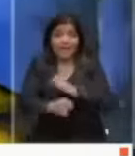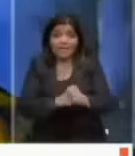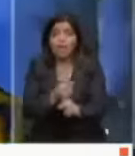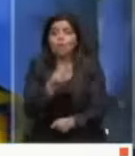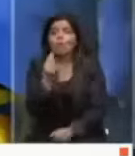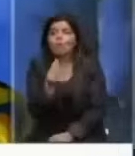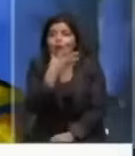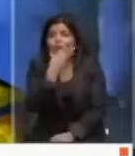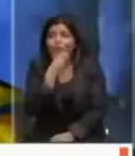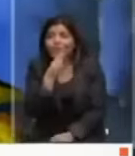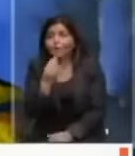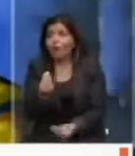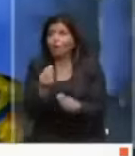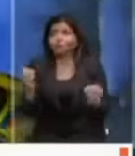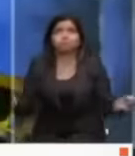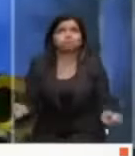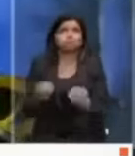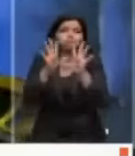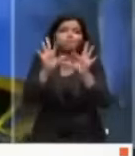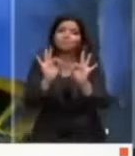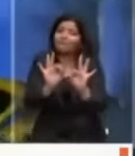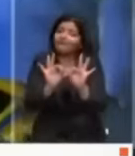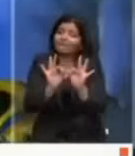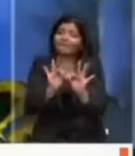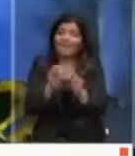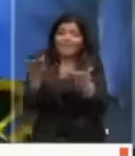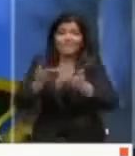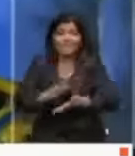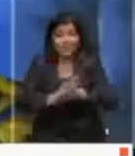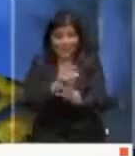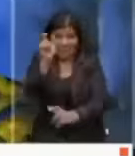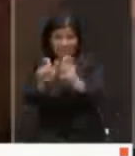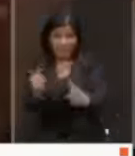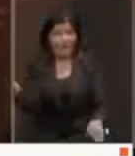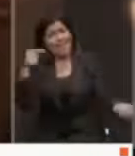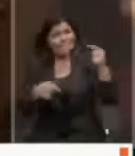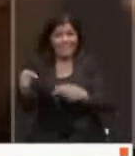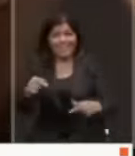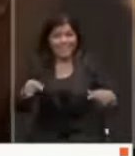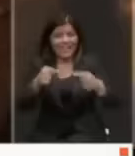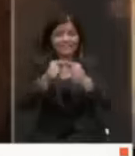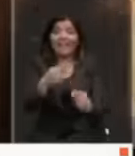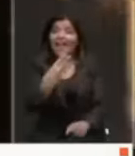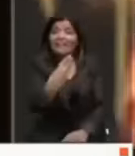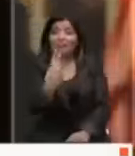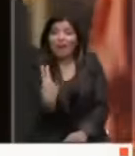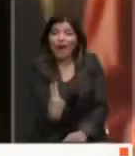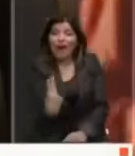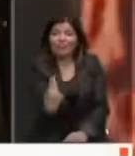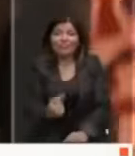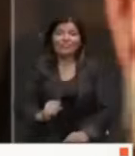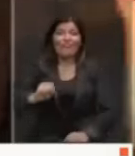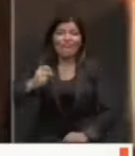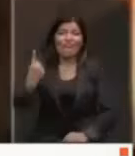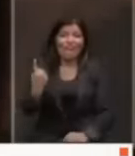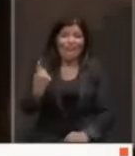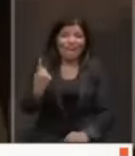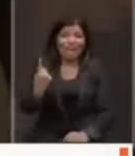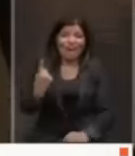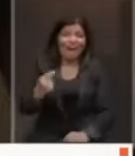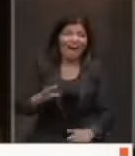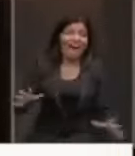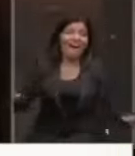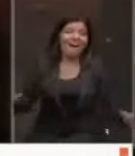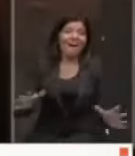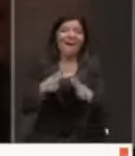lindo Se pasaron los fos artificiales Así que invito a todo el mundo que venga para acá al conteo del 3